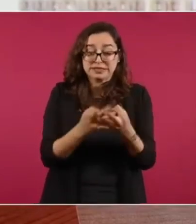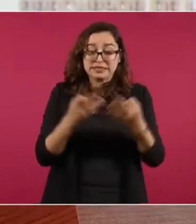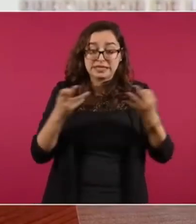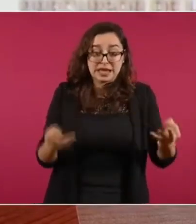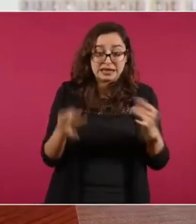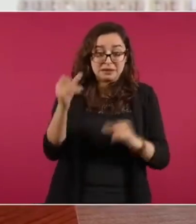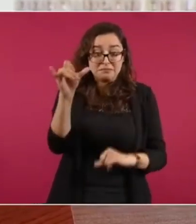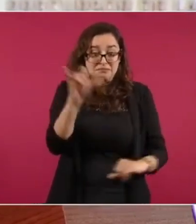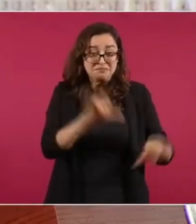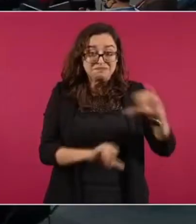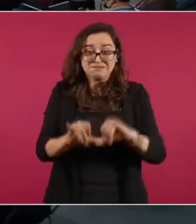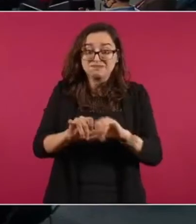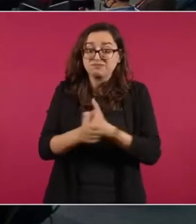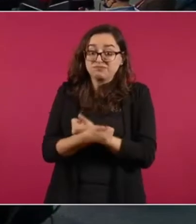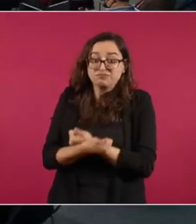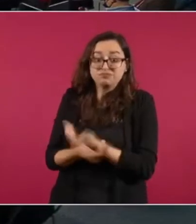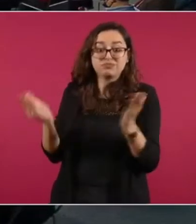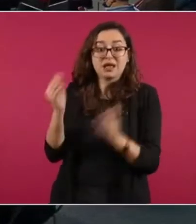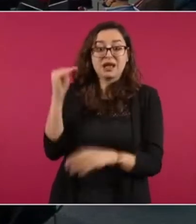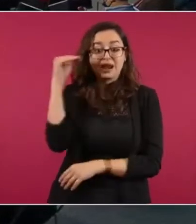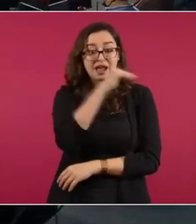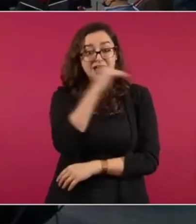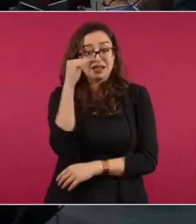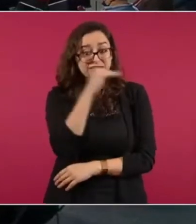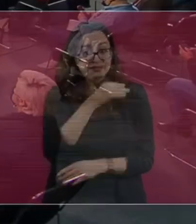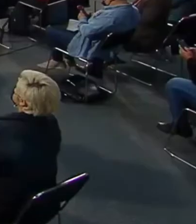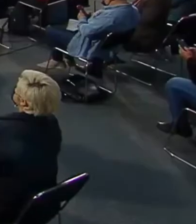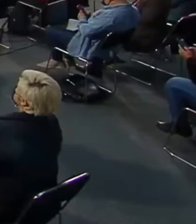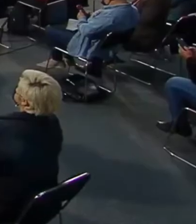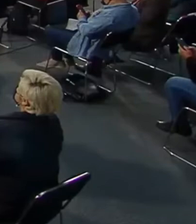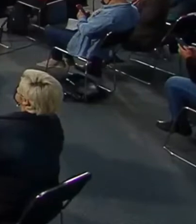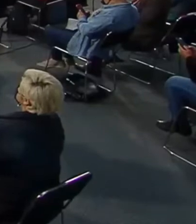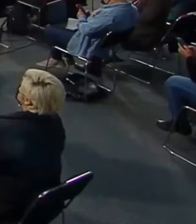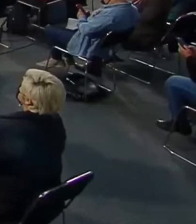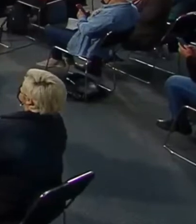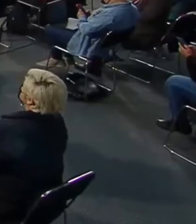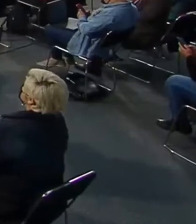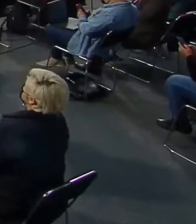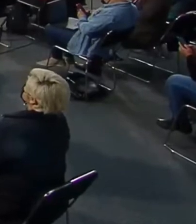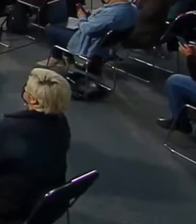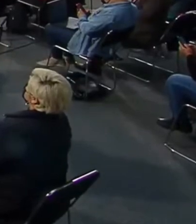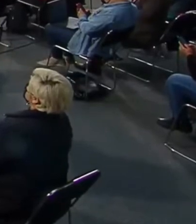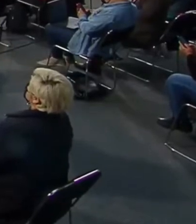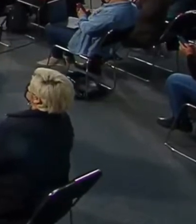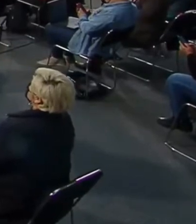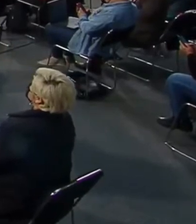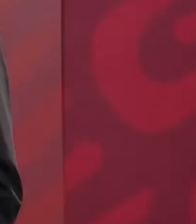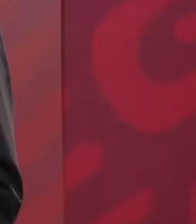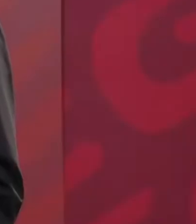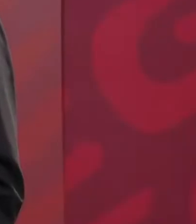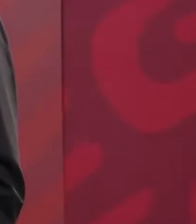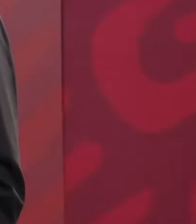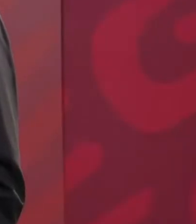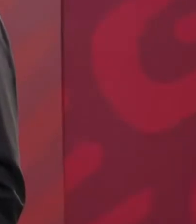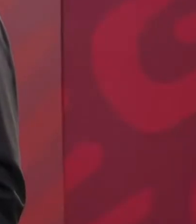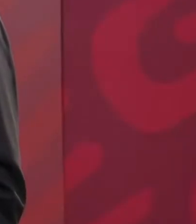se entrega de manera gratuita a los campesinos más pobres de México.